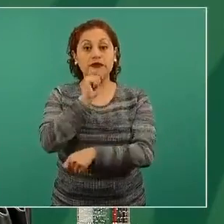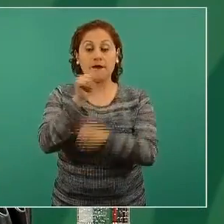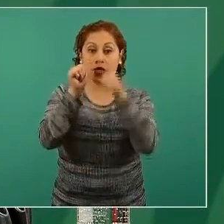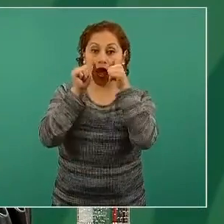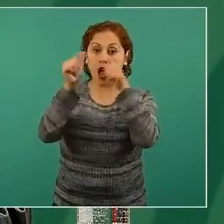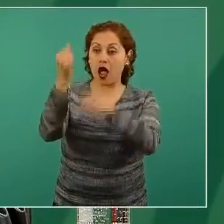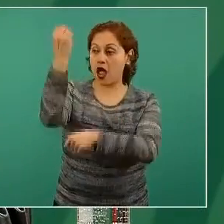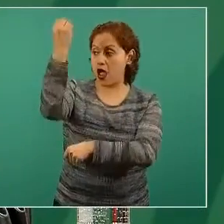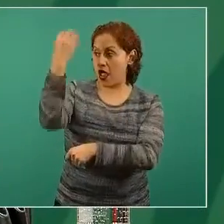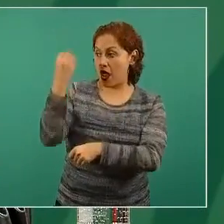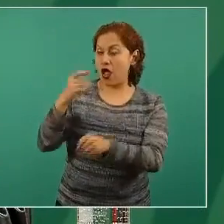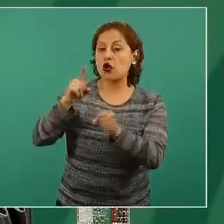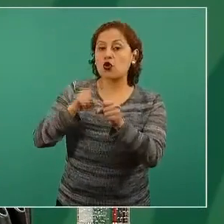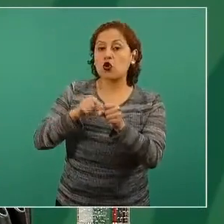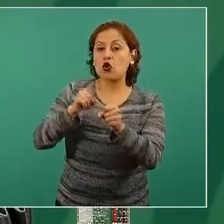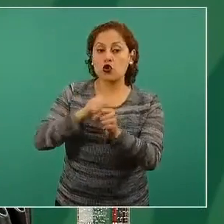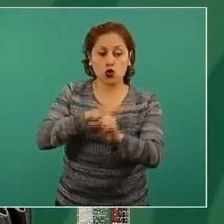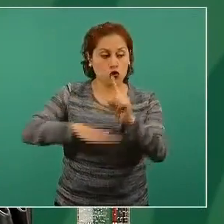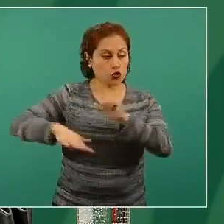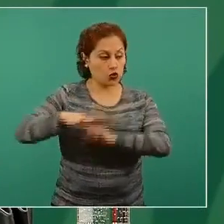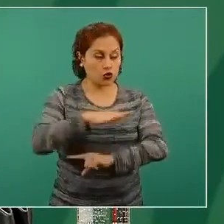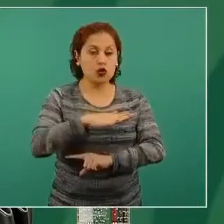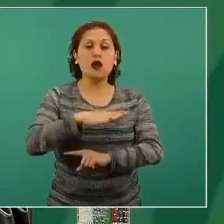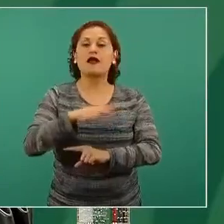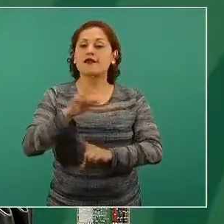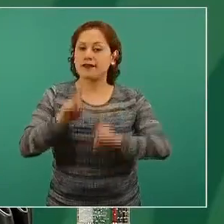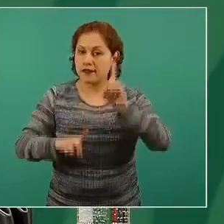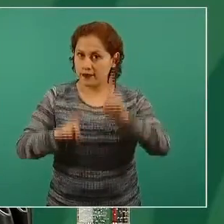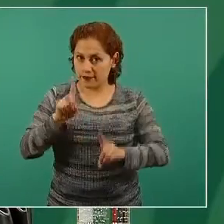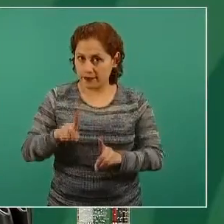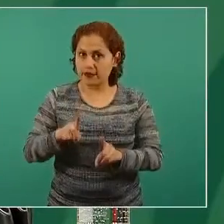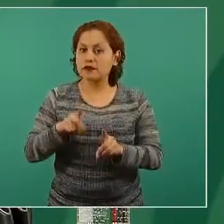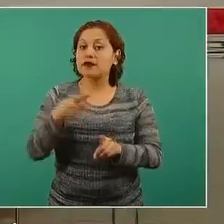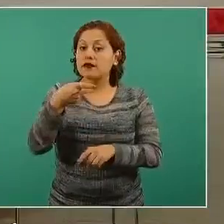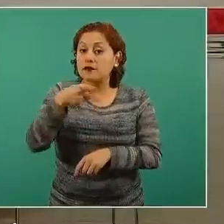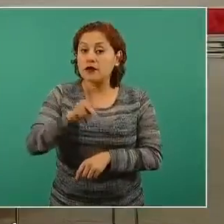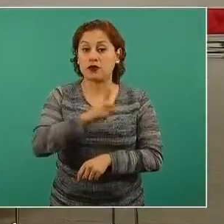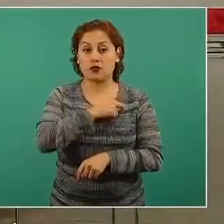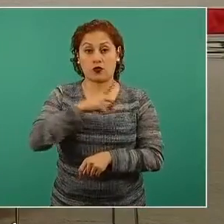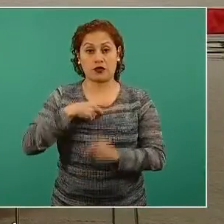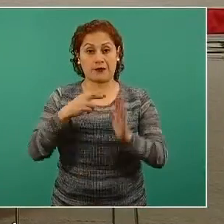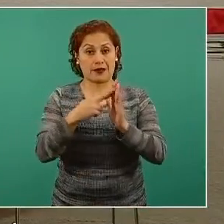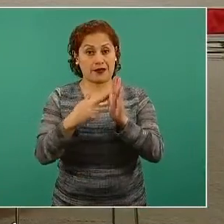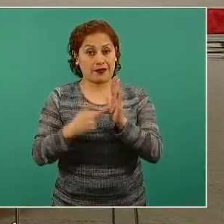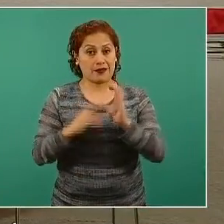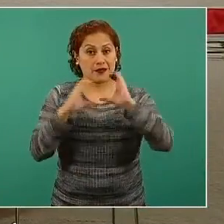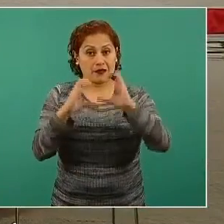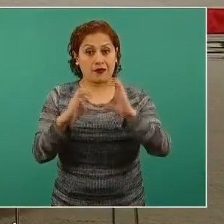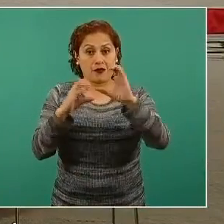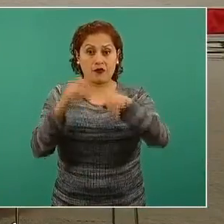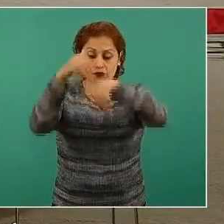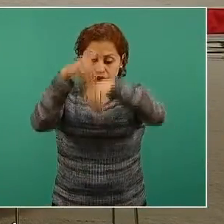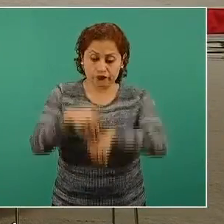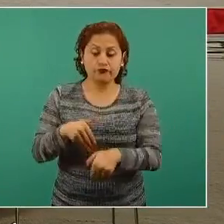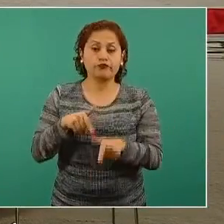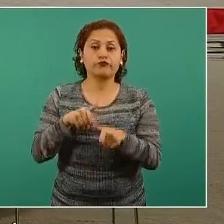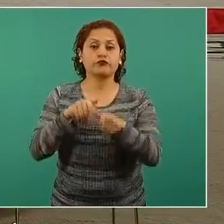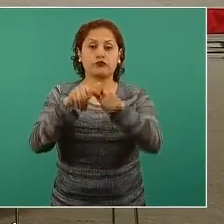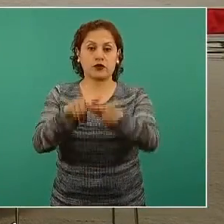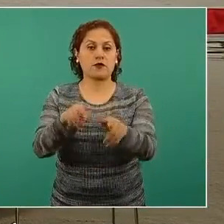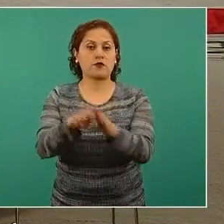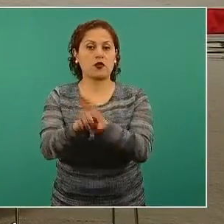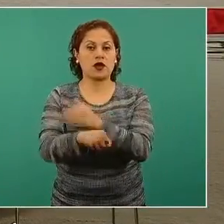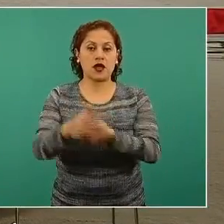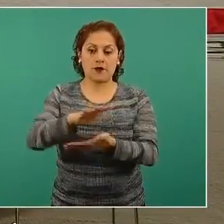ser insistentes con las medidas, lavado de manos, uso correcto del cubreboca, no solo es usar